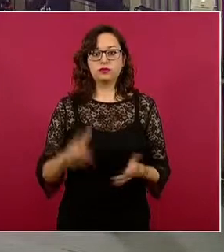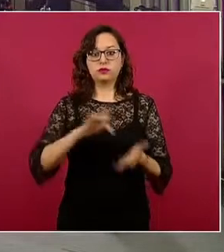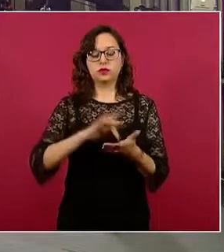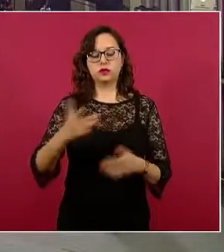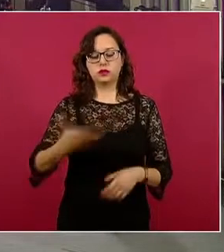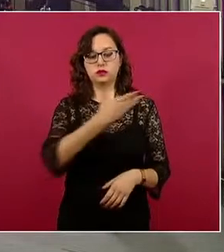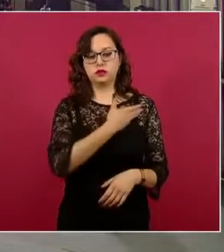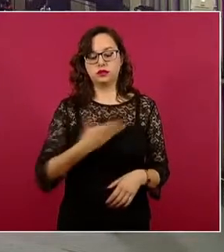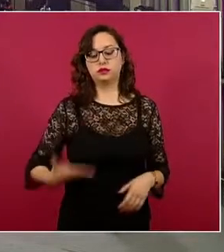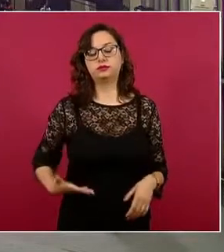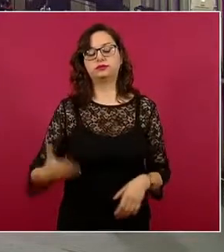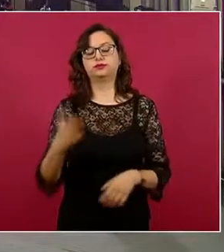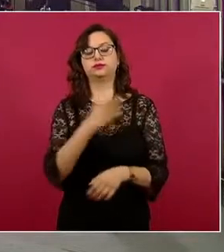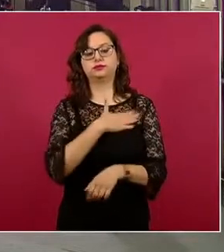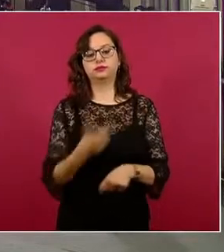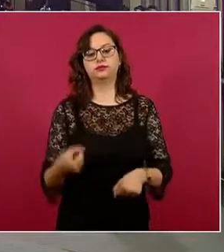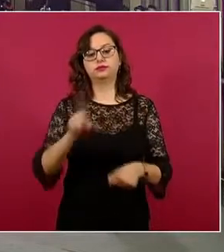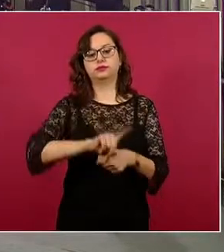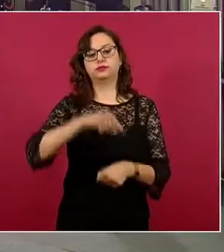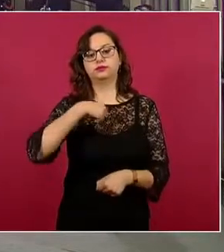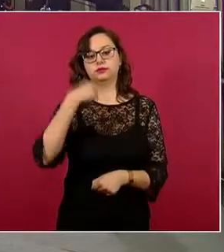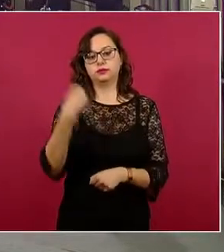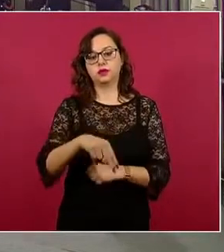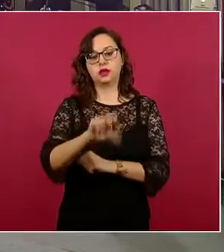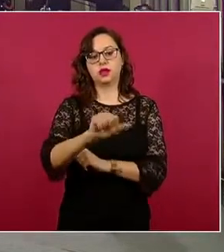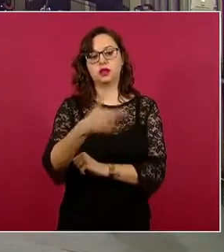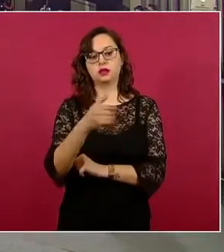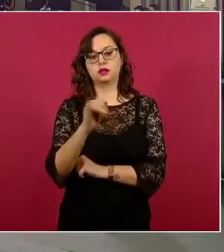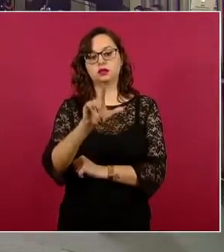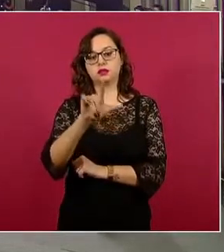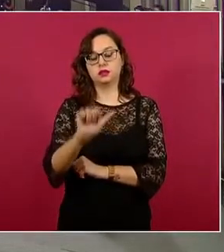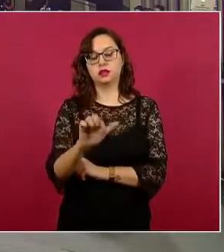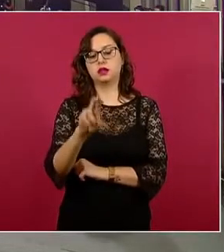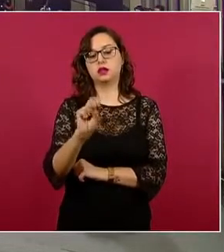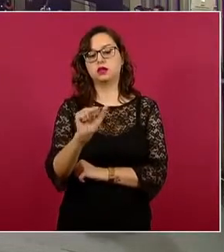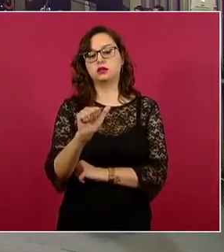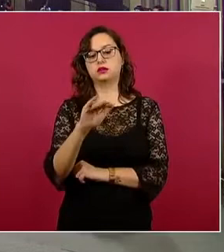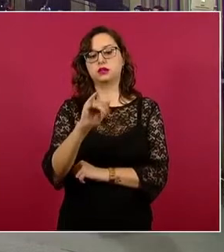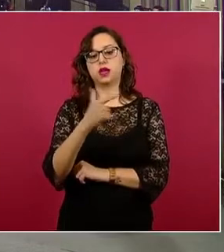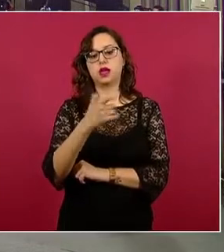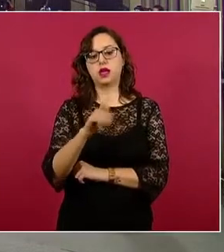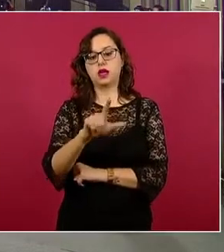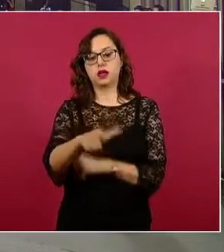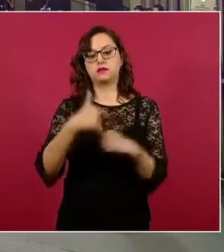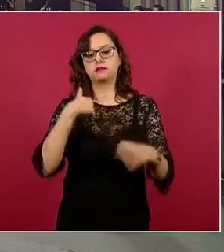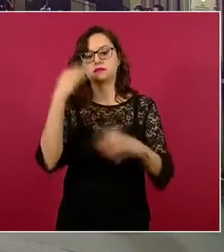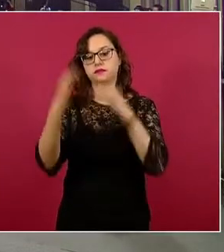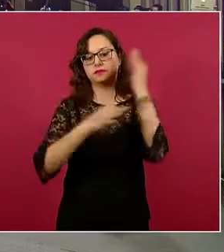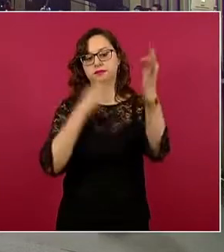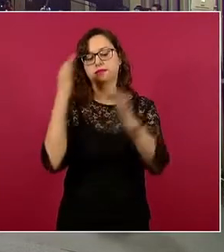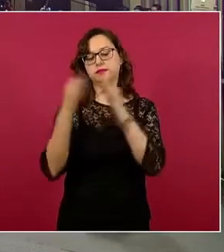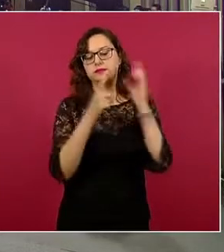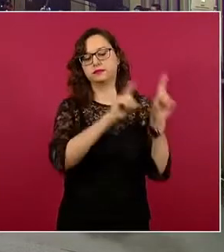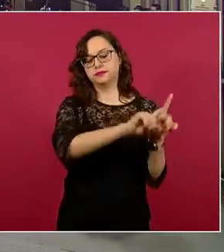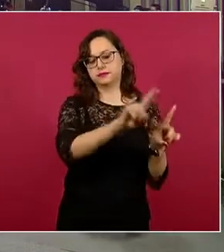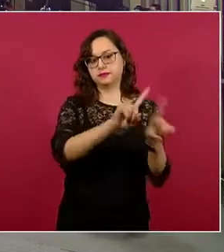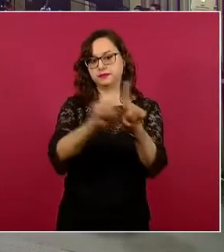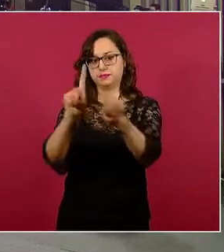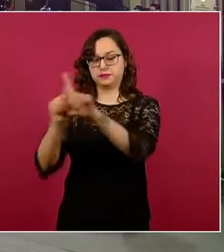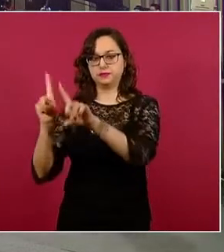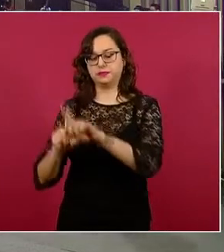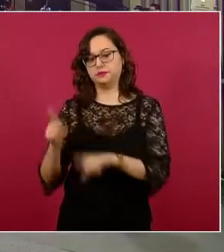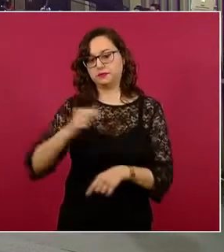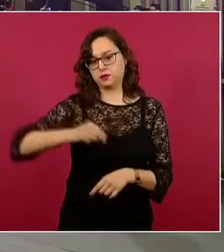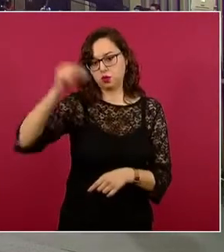Gracias, presidente. Buenos días. Shaila Rosagel, corresponsal de Grupo Gili en La Imparcial de Sonora, La Crónica de Mexicali y Frontera de